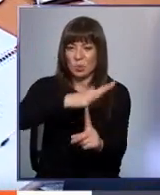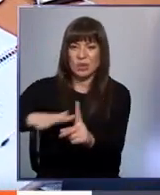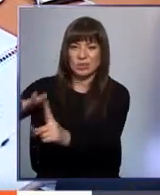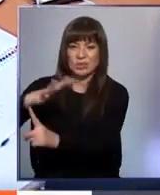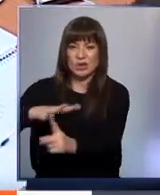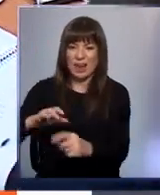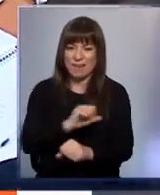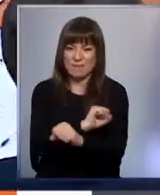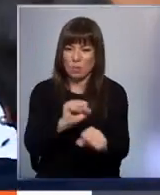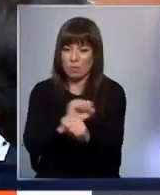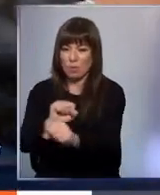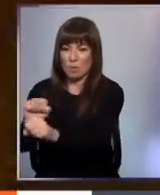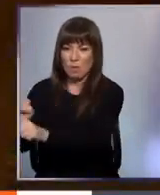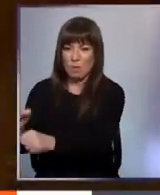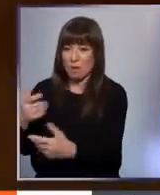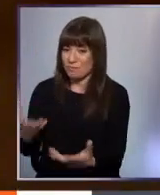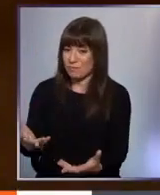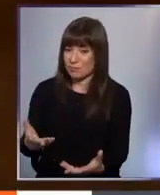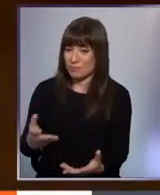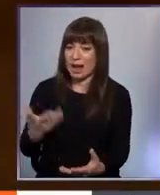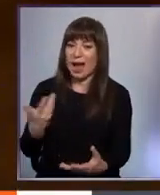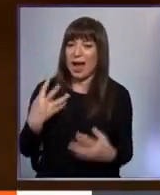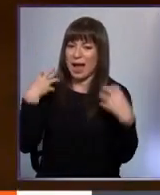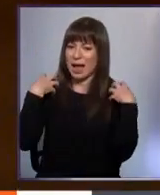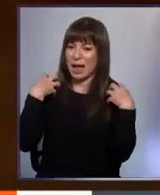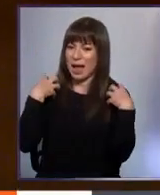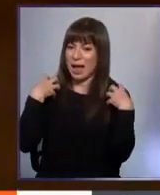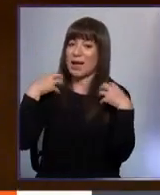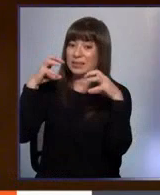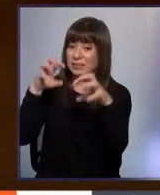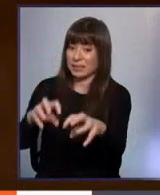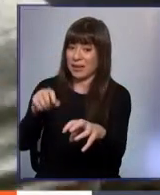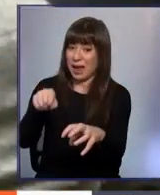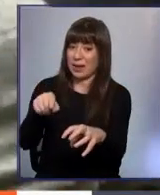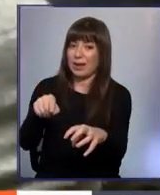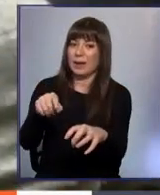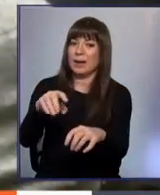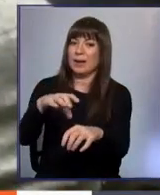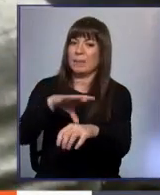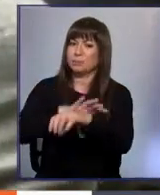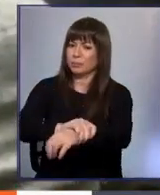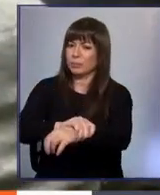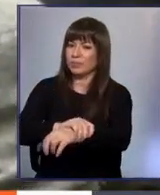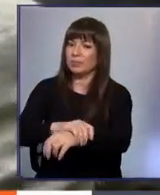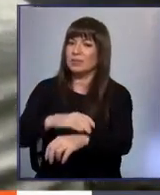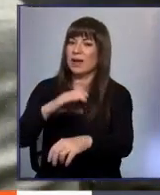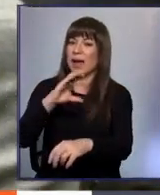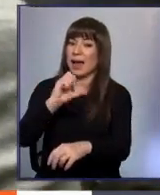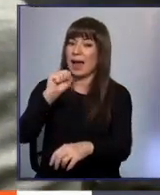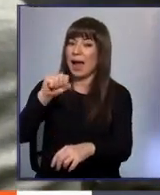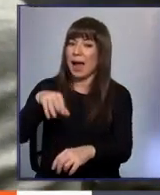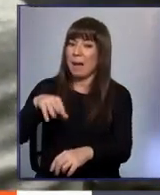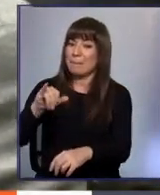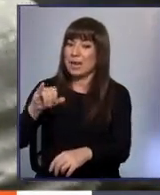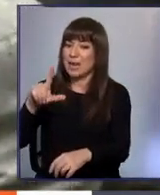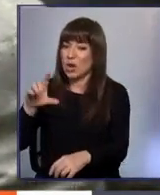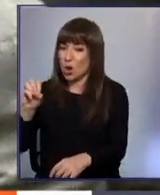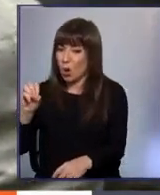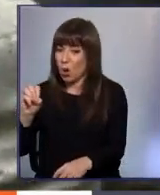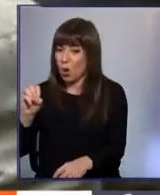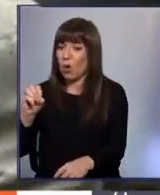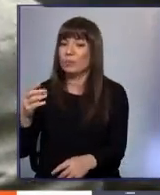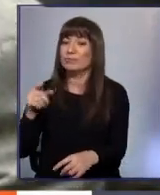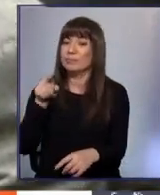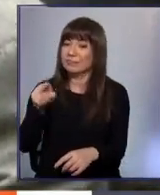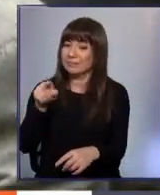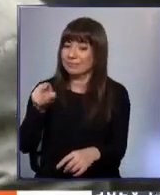cautelar posible de asignar en este caso al imputado Camilo Eduardo Gajardo Escalona